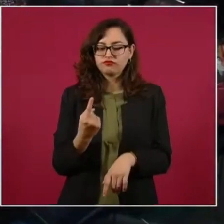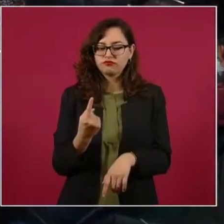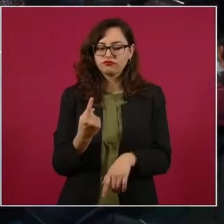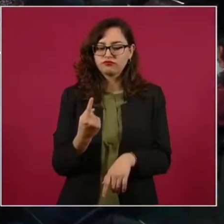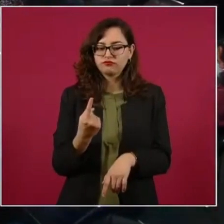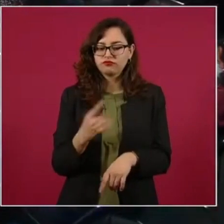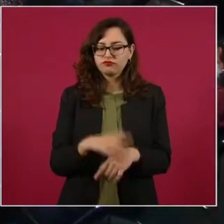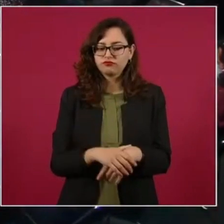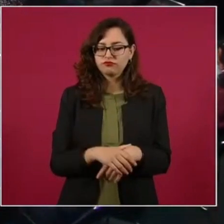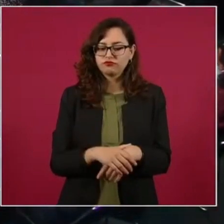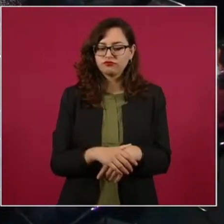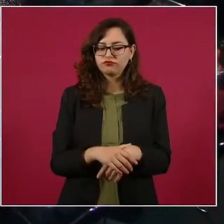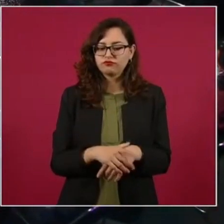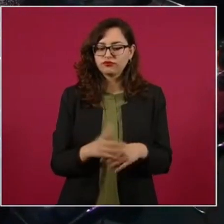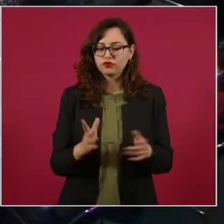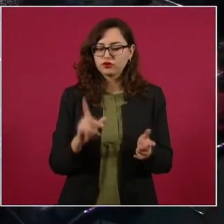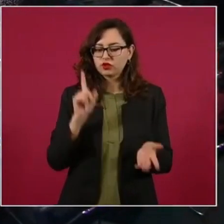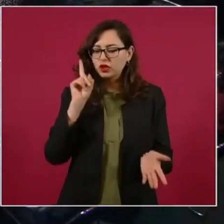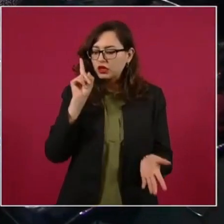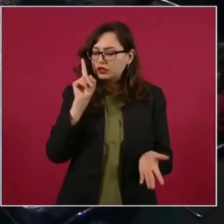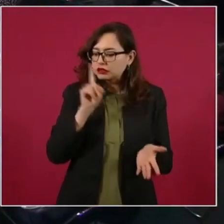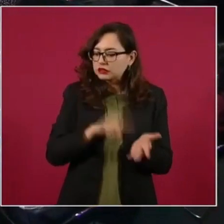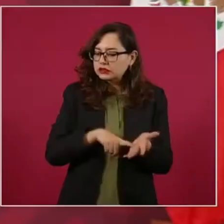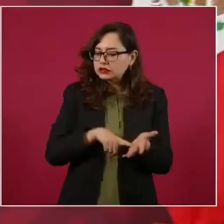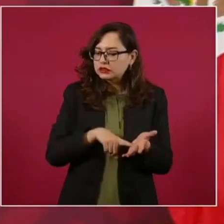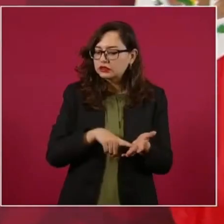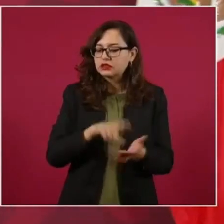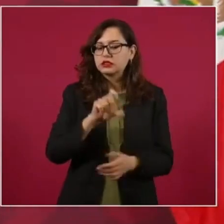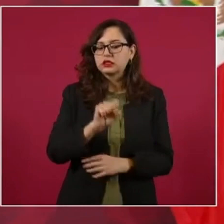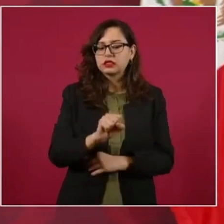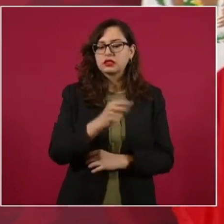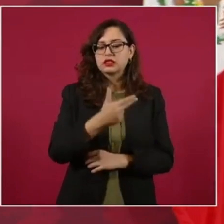el secretario de Hacienda en ese entonces,